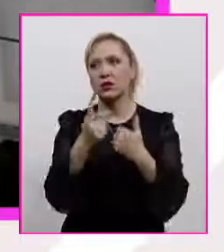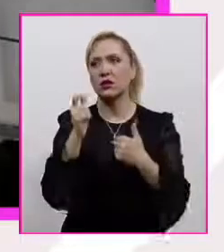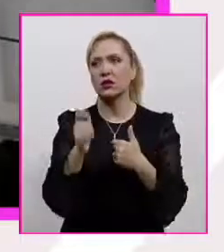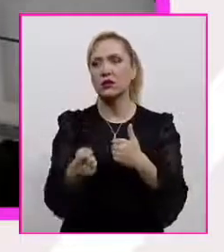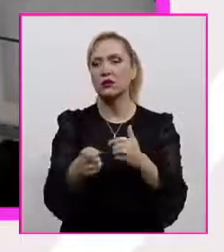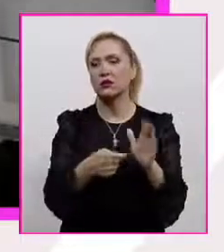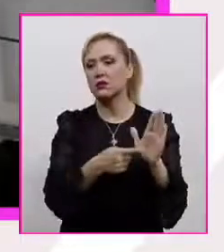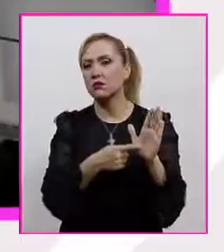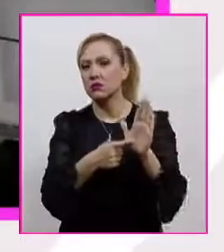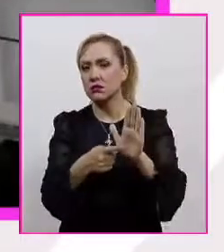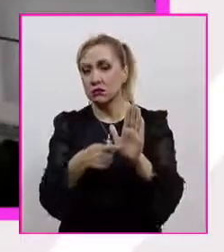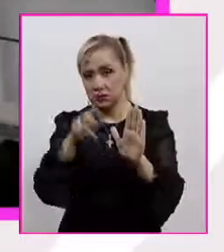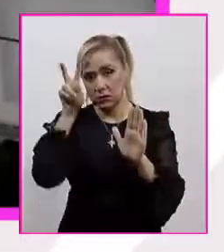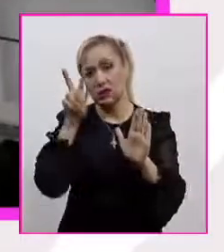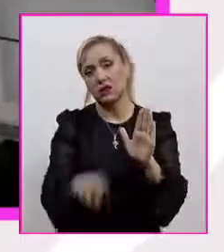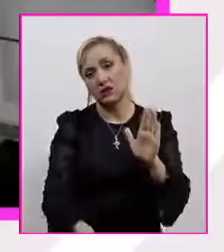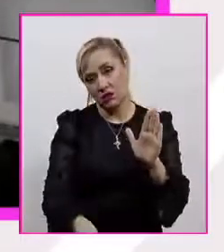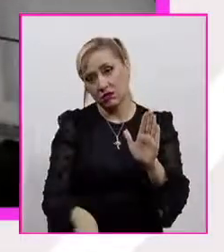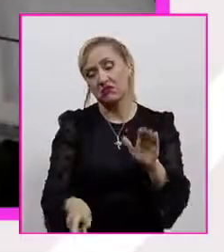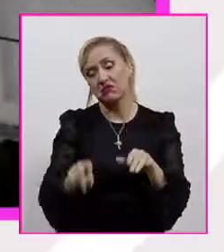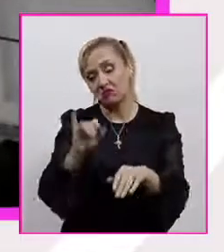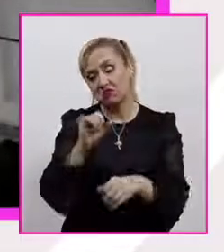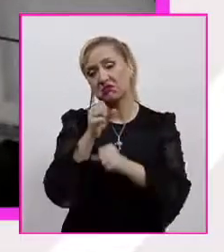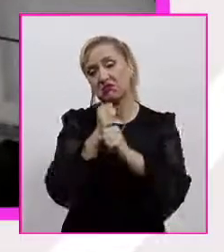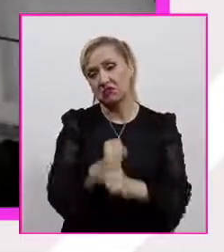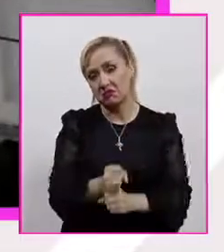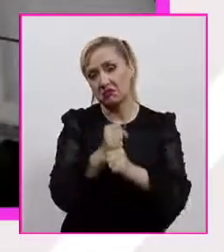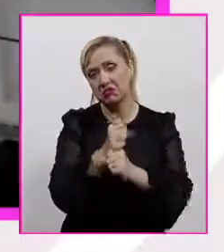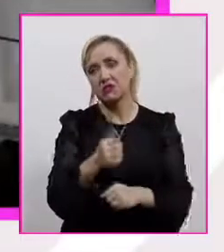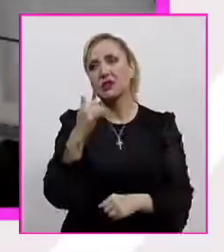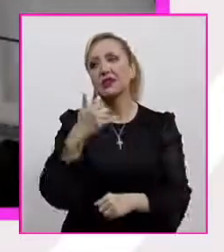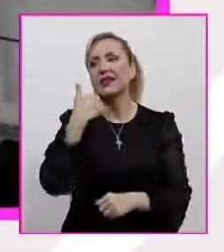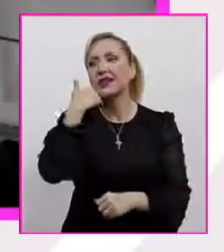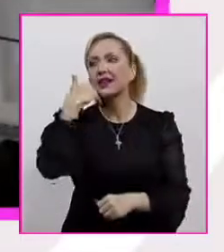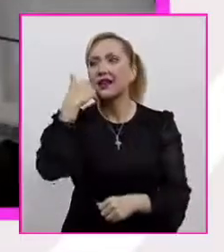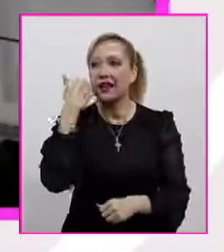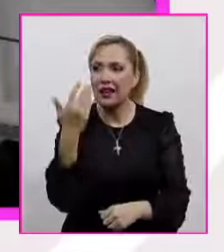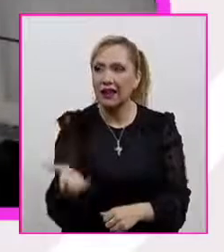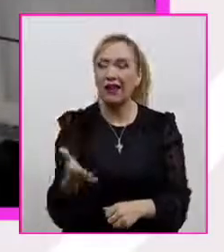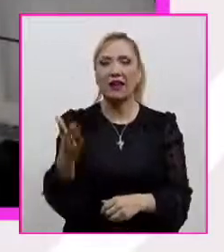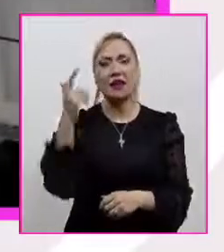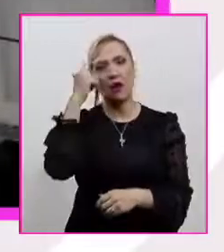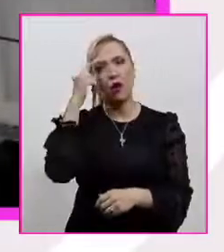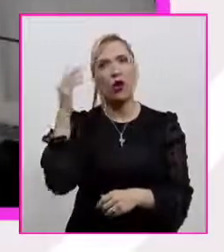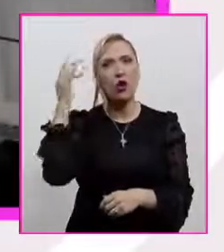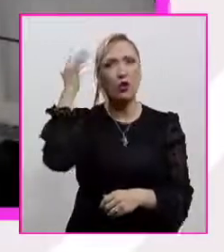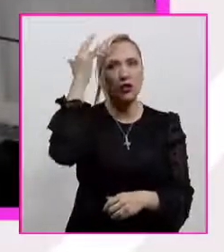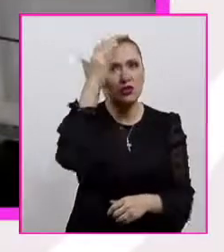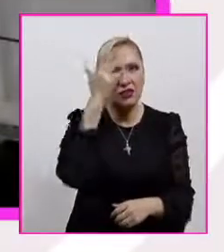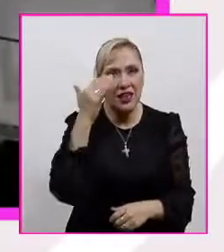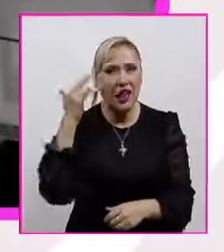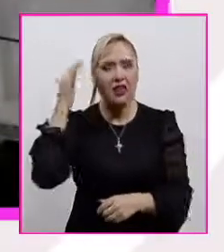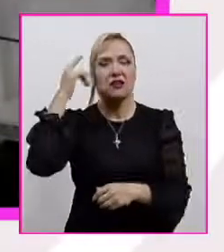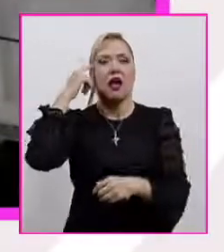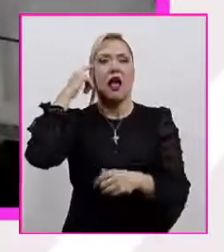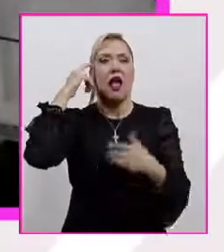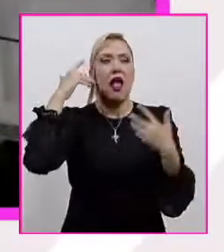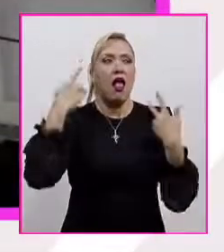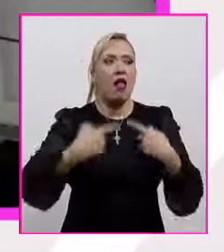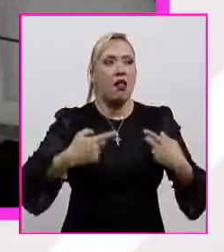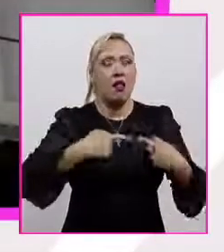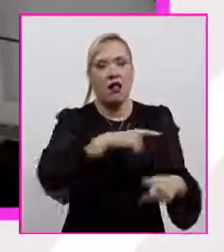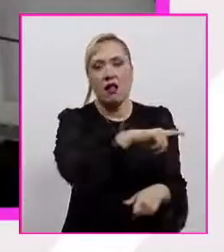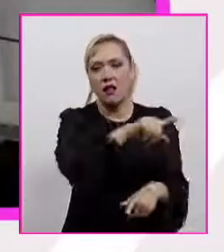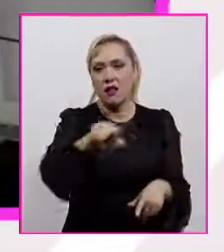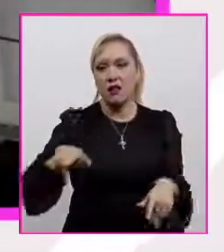como una realidad que es, pero también estamos buscando apostarle a la conciencia de las personas, buscando trabajar con las